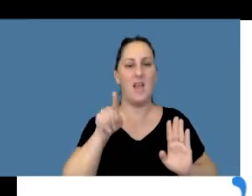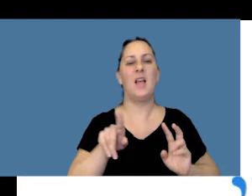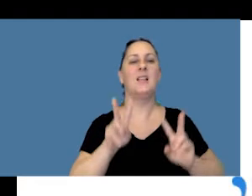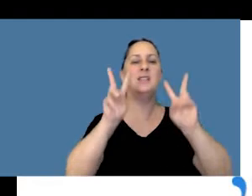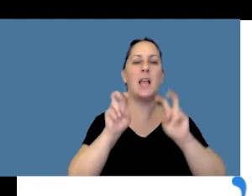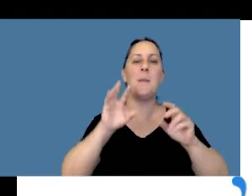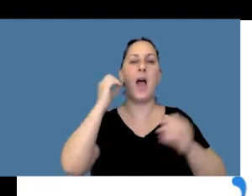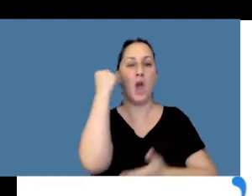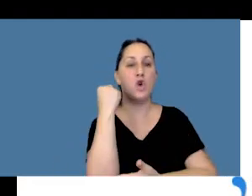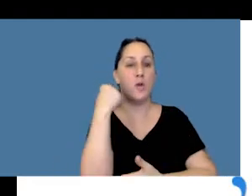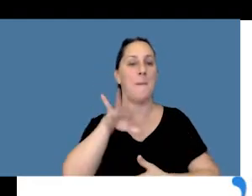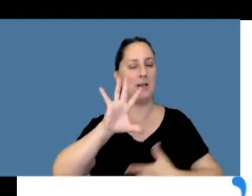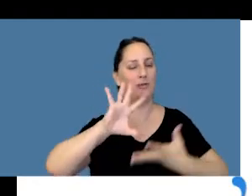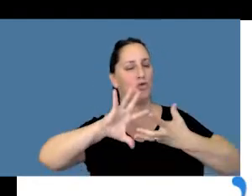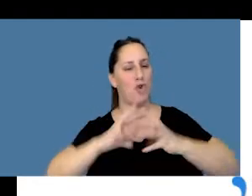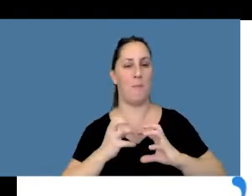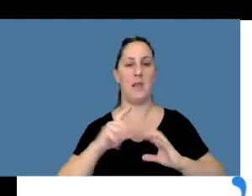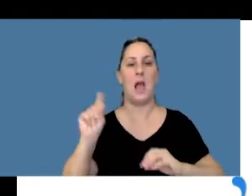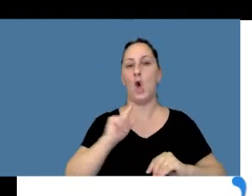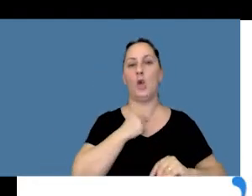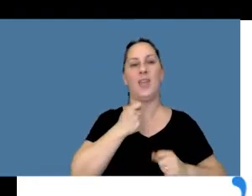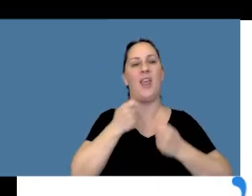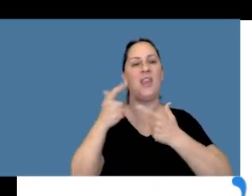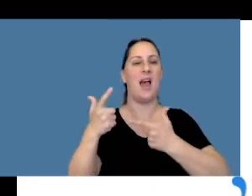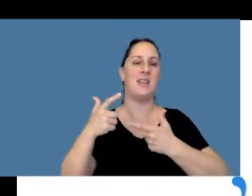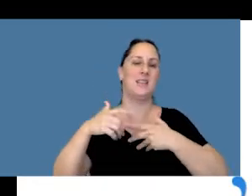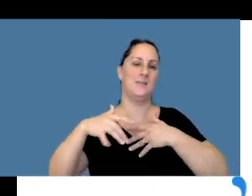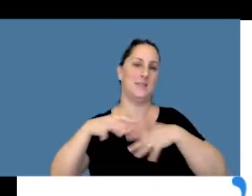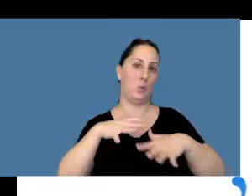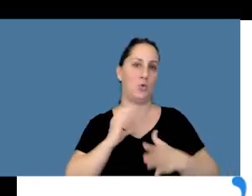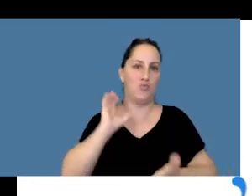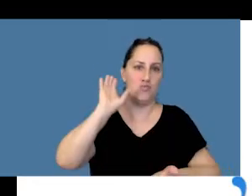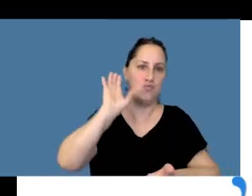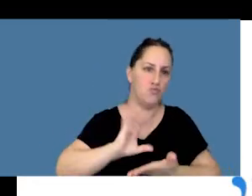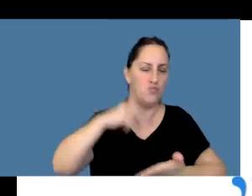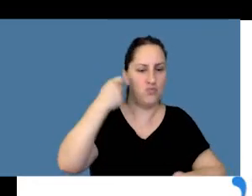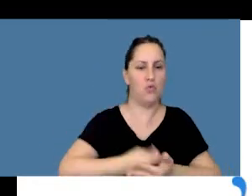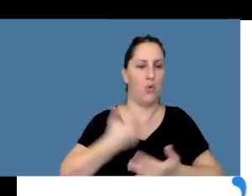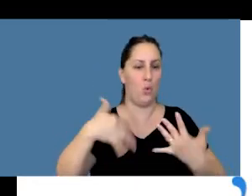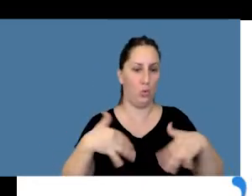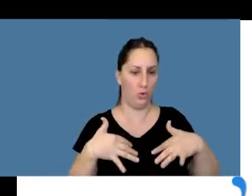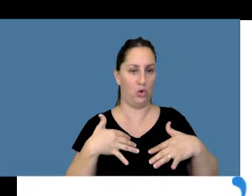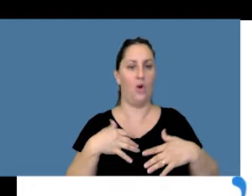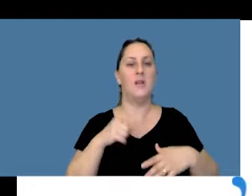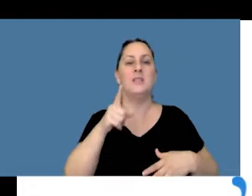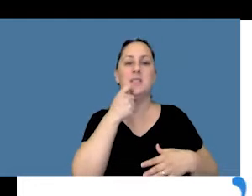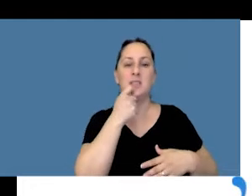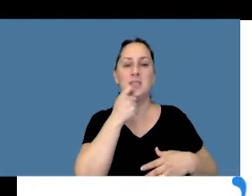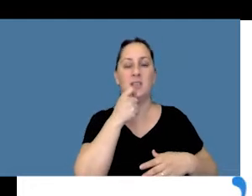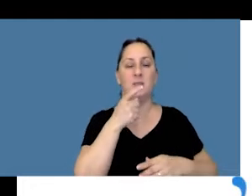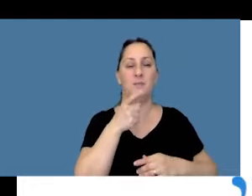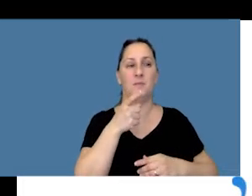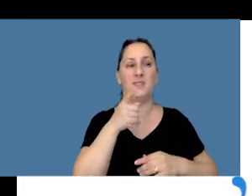nivel económico y no se les quiere crear una gravosa carga, o más aún, en el caso, digamos, de